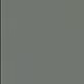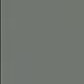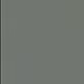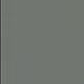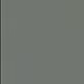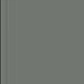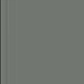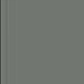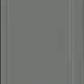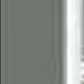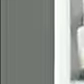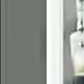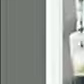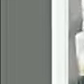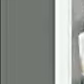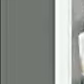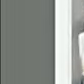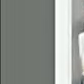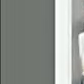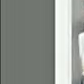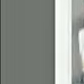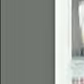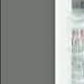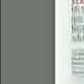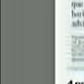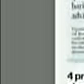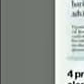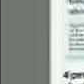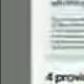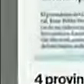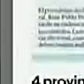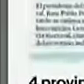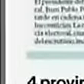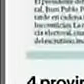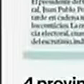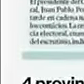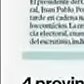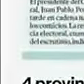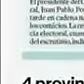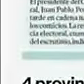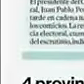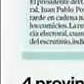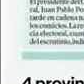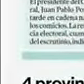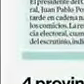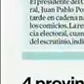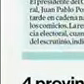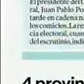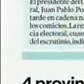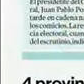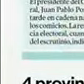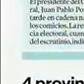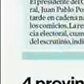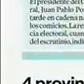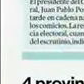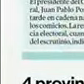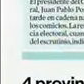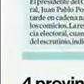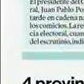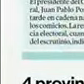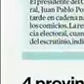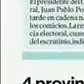dice CNE, habría segunda vuelta. Elecciones. El presidente del CNE admitió ayer